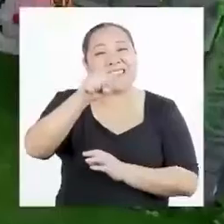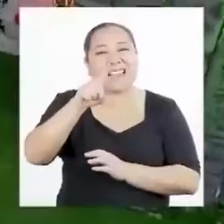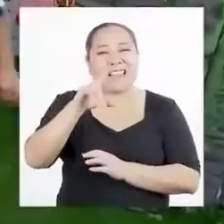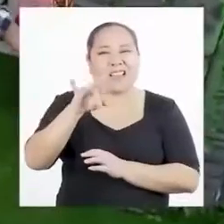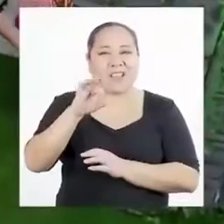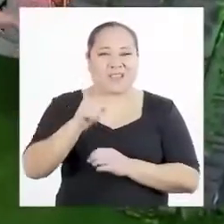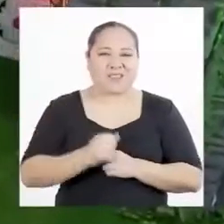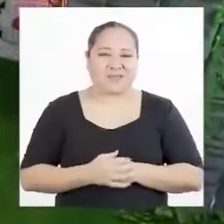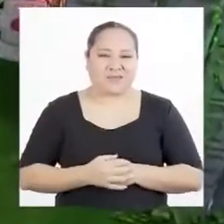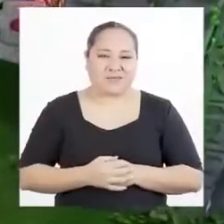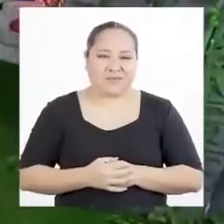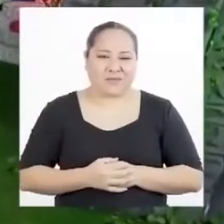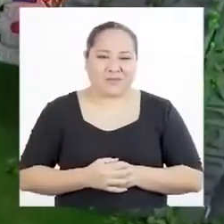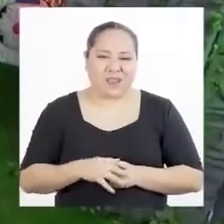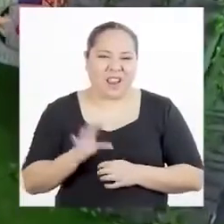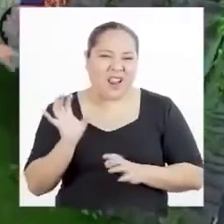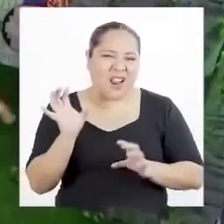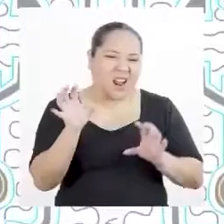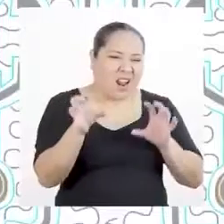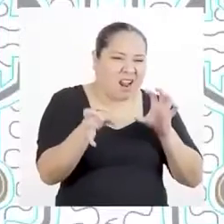Laura!